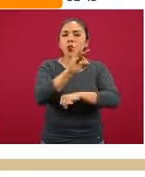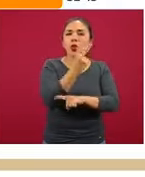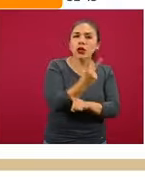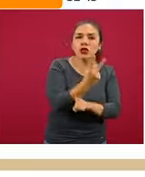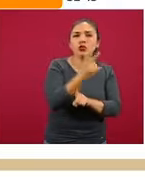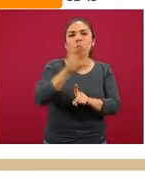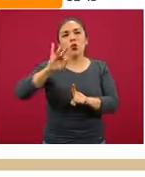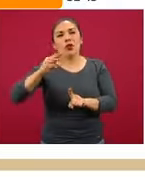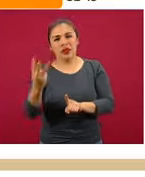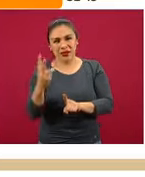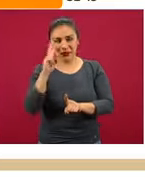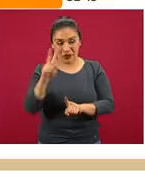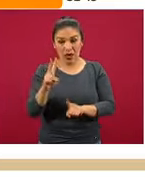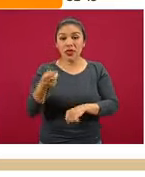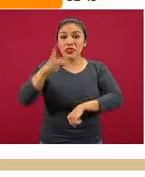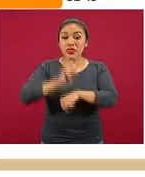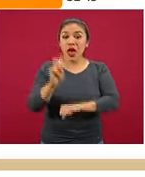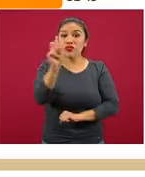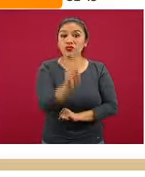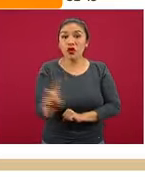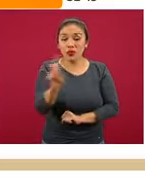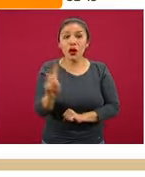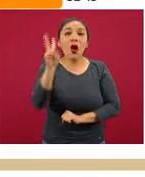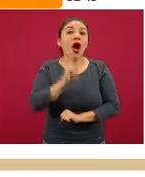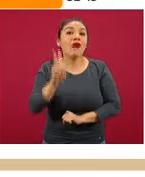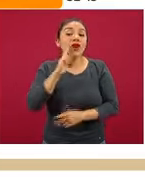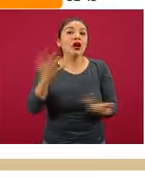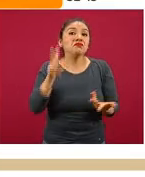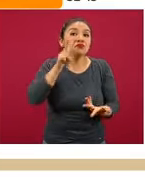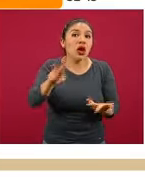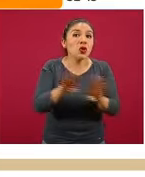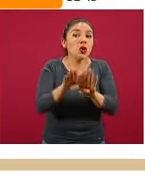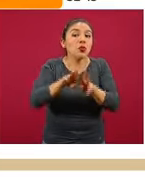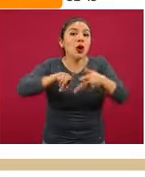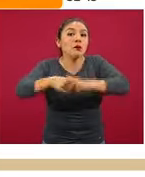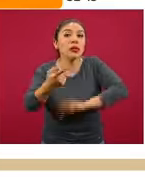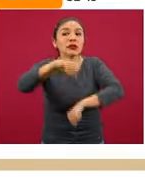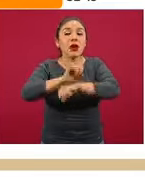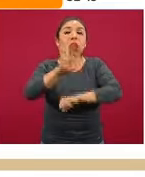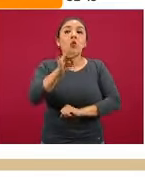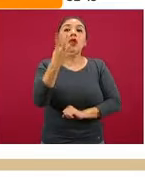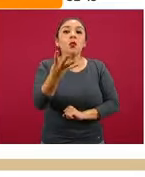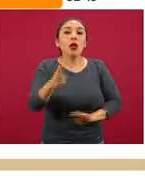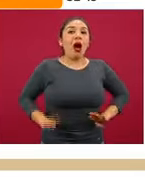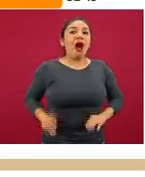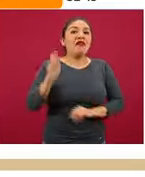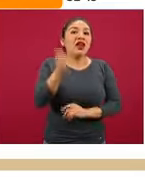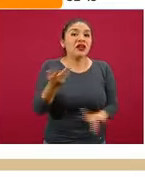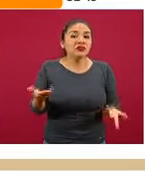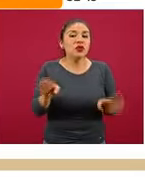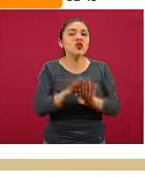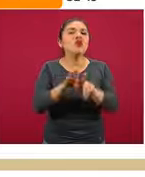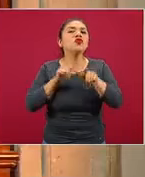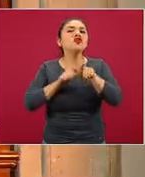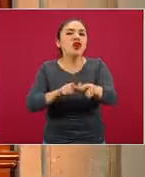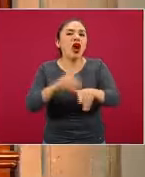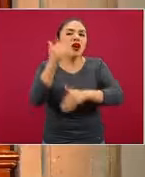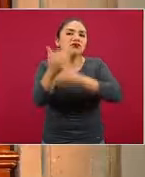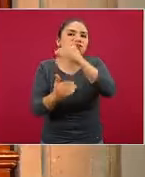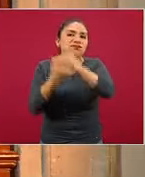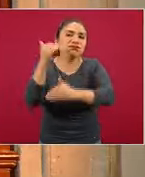y 43. El domingo estaremos viendo cómo abre la semana 44 y, por lo tanto, cómo continúa